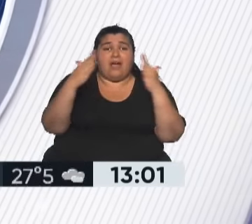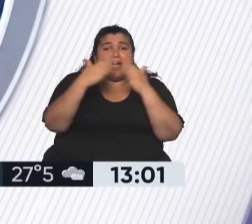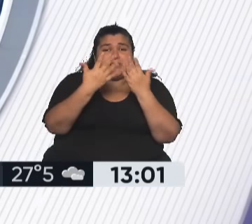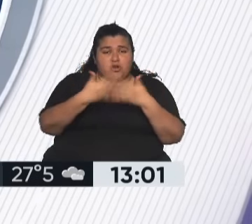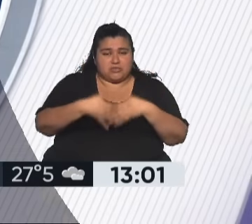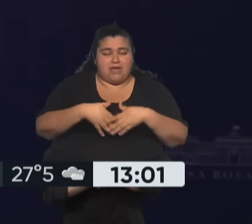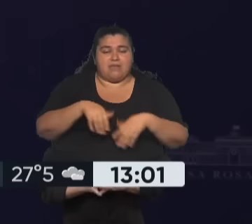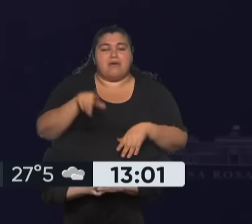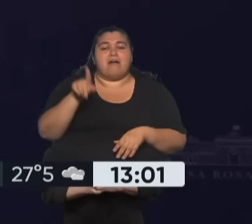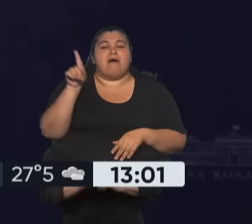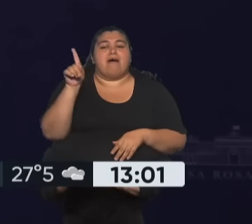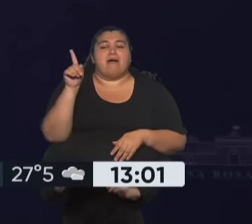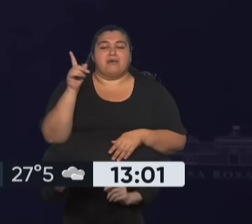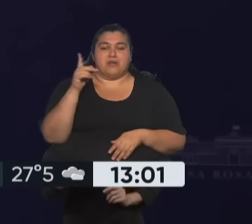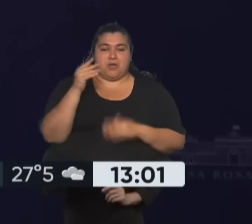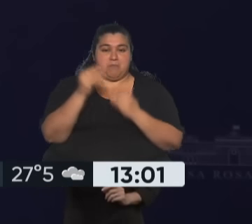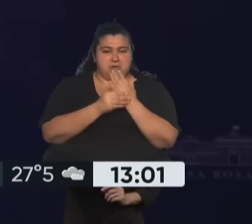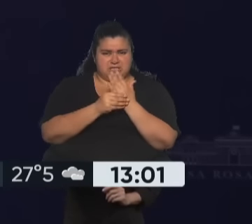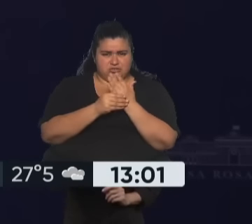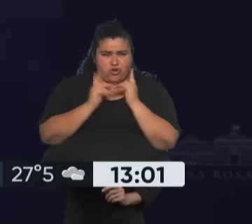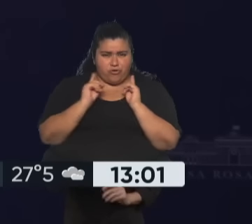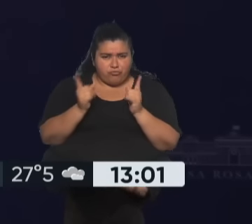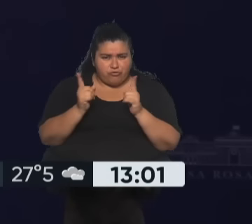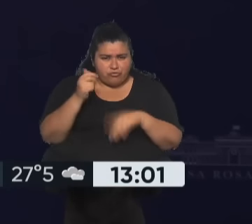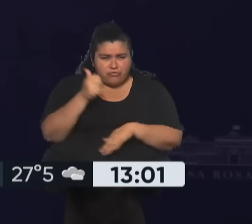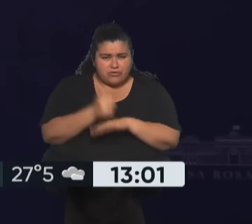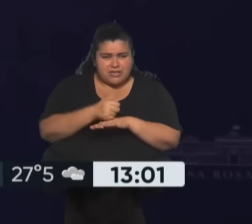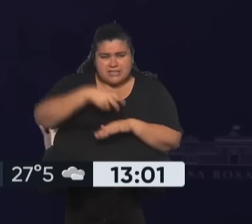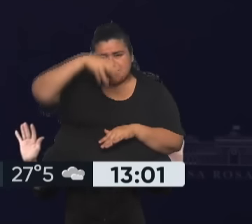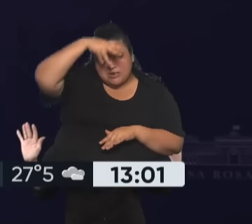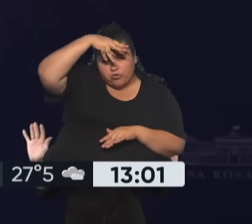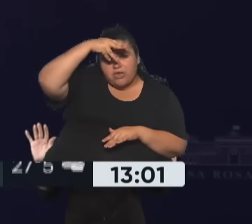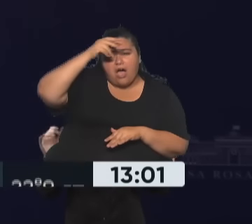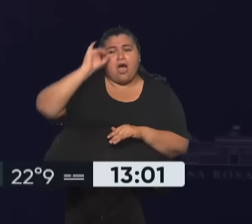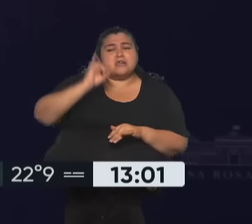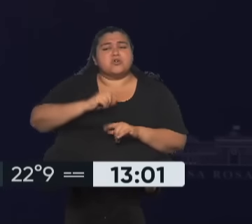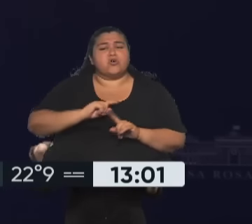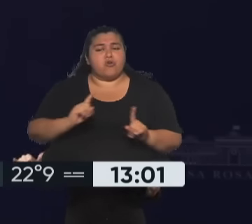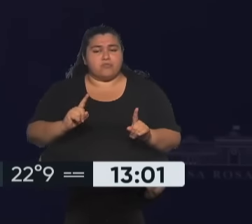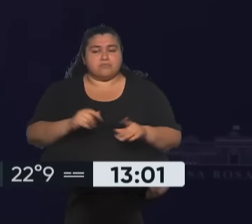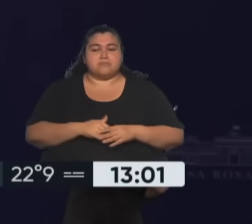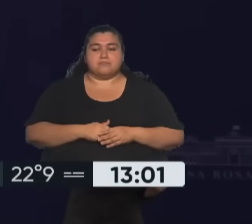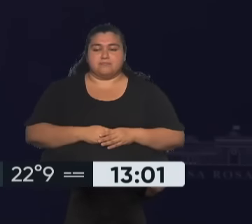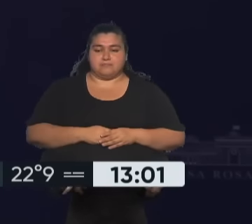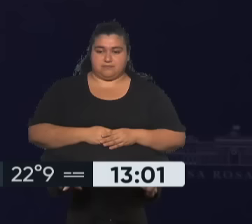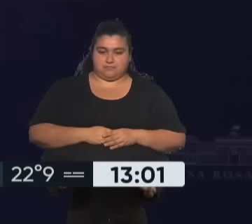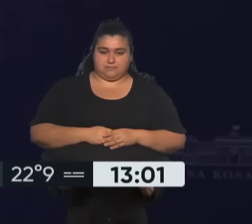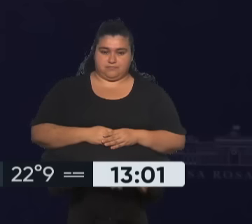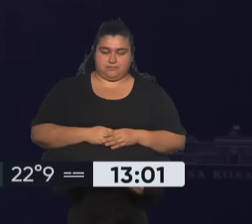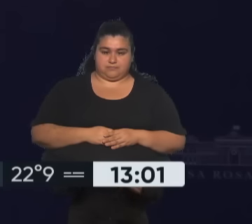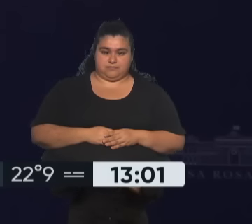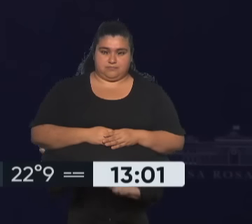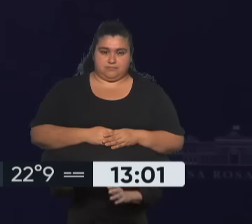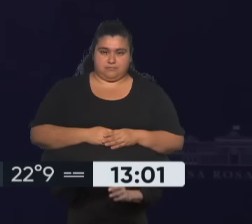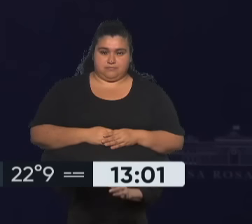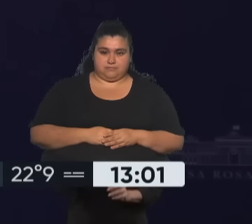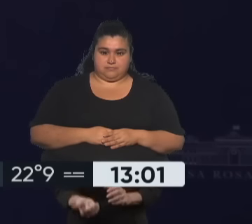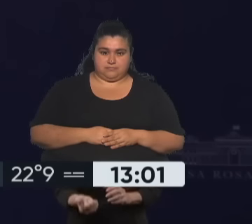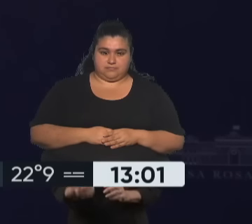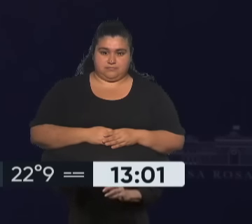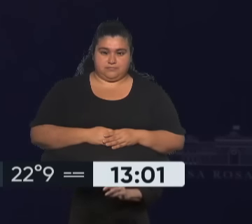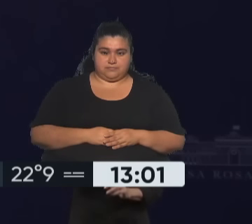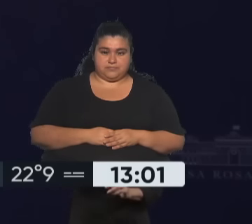jefe de gabinete y todavía ministra de Seguridad, bueno, ya senadora. Aerolíneas Argentinas va a incorporar 18 nuevos aviones a